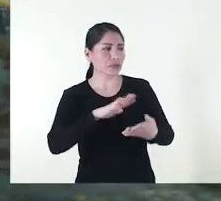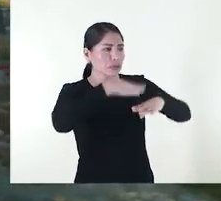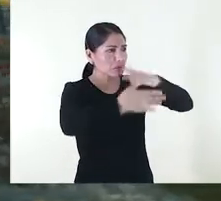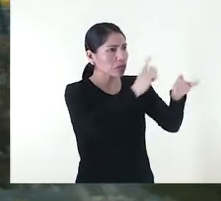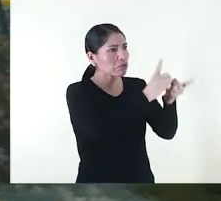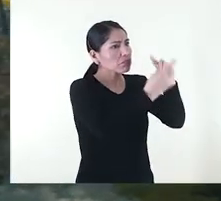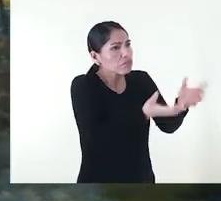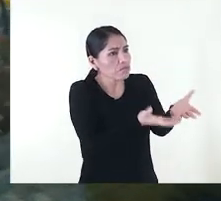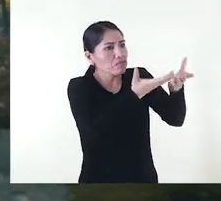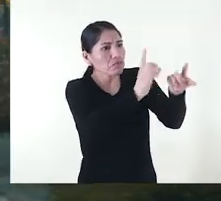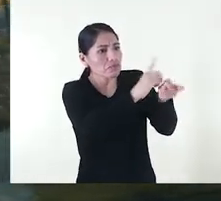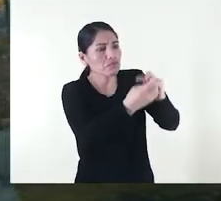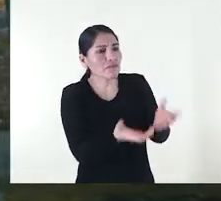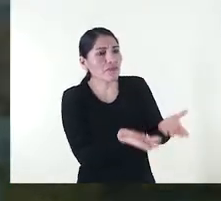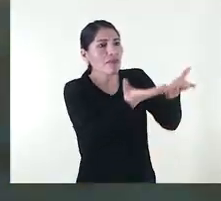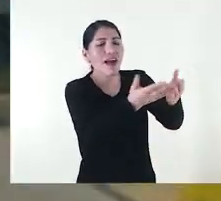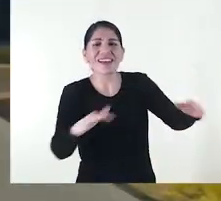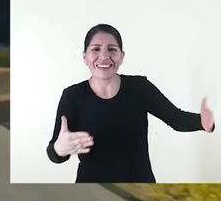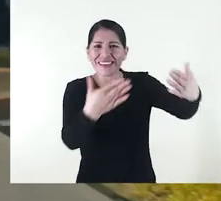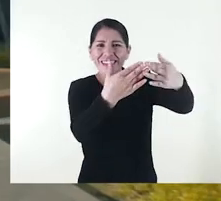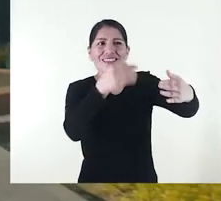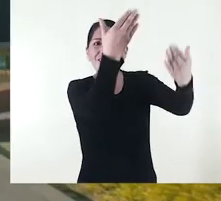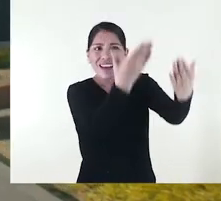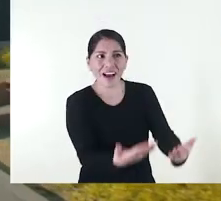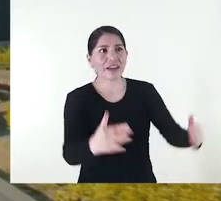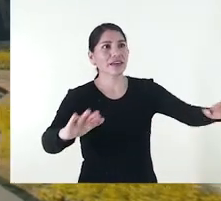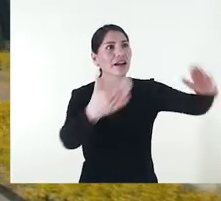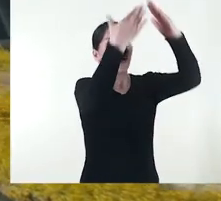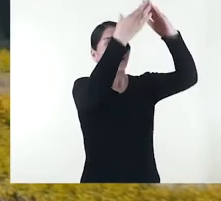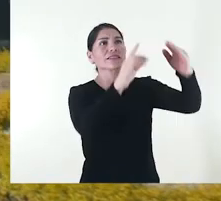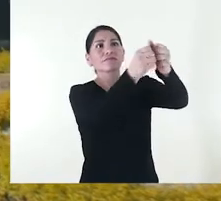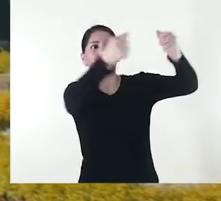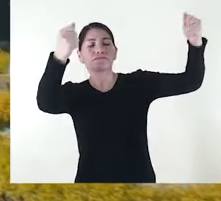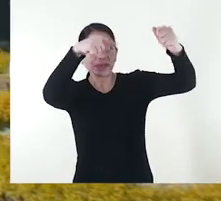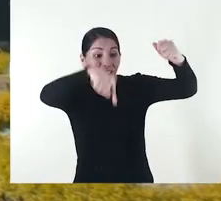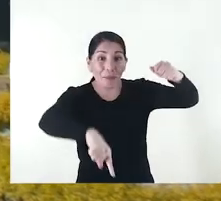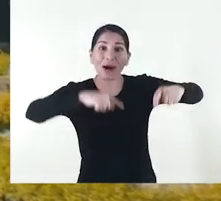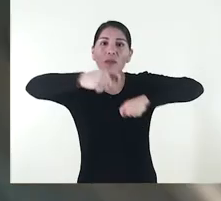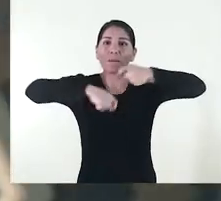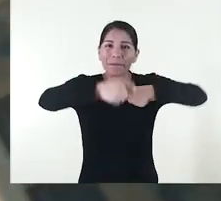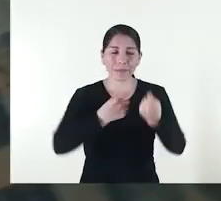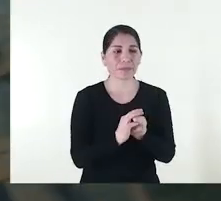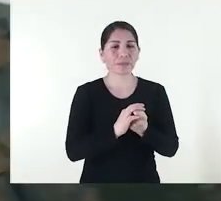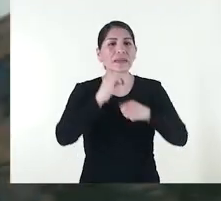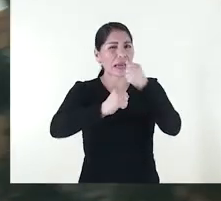dueños cambiaron, los estilos también, y en esa esquina quedó una residencia con balcón esquinero y comercio en su parte baja.